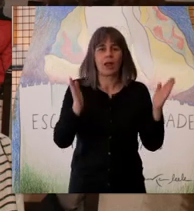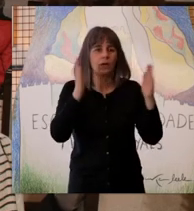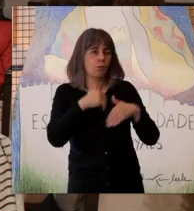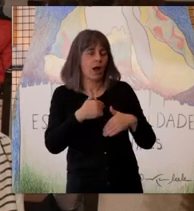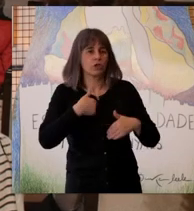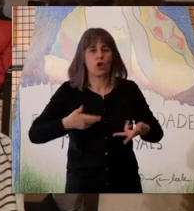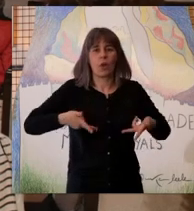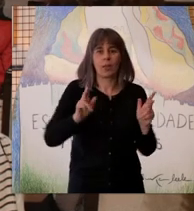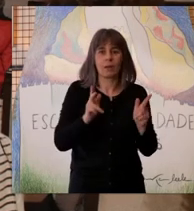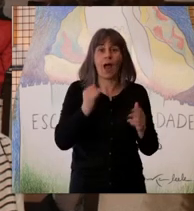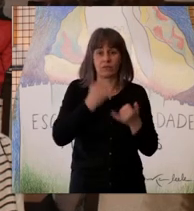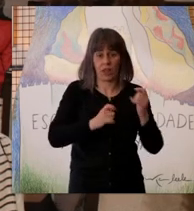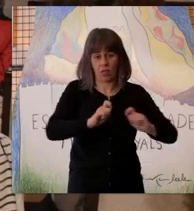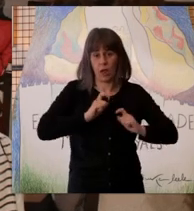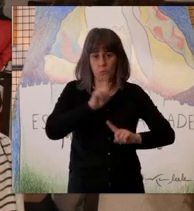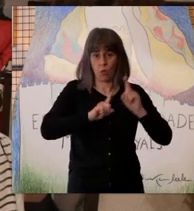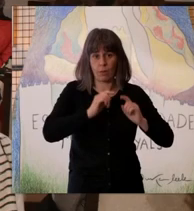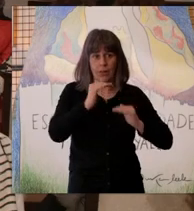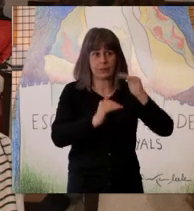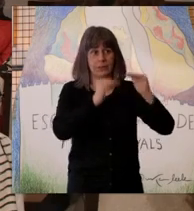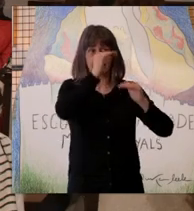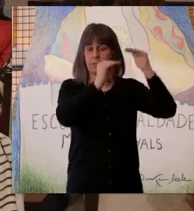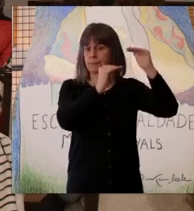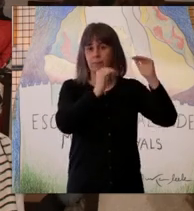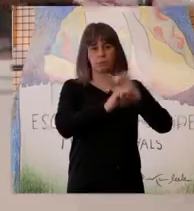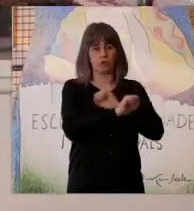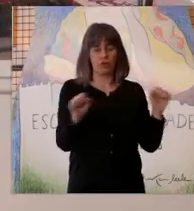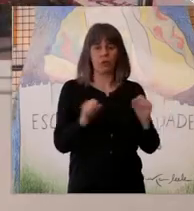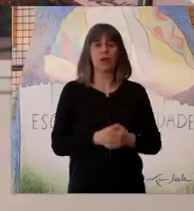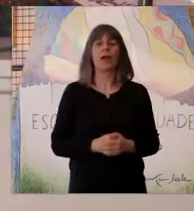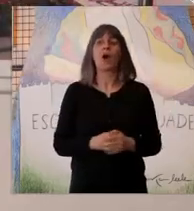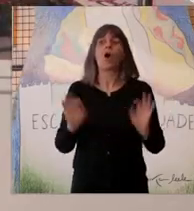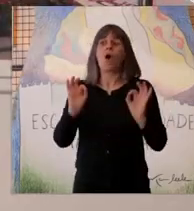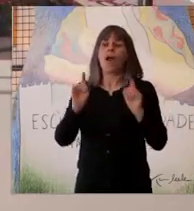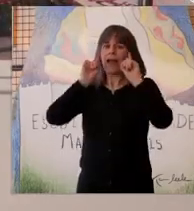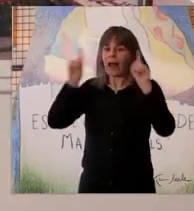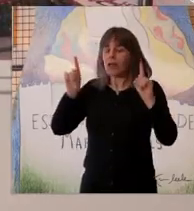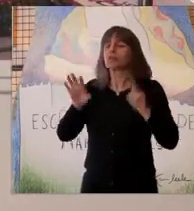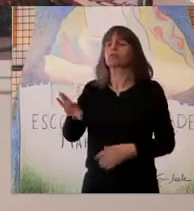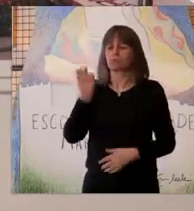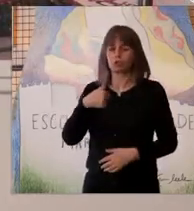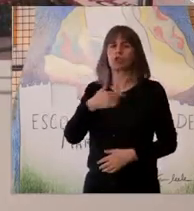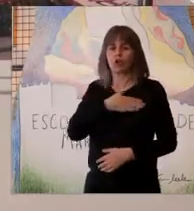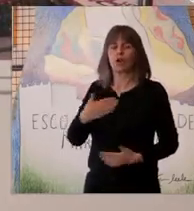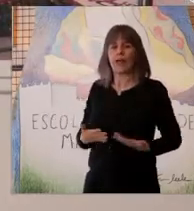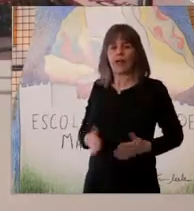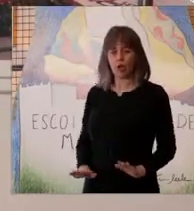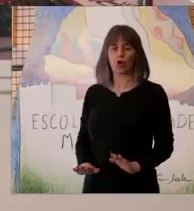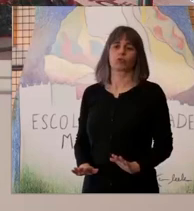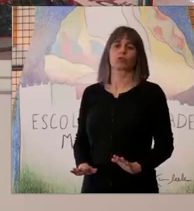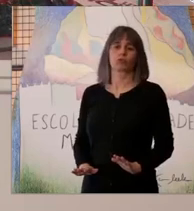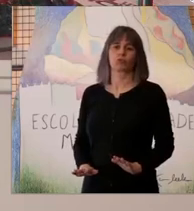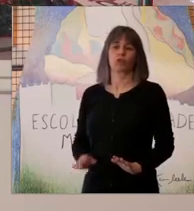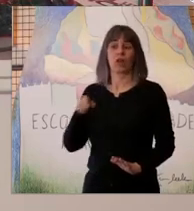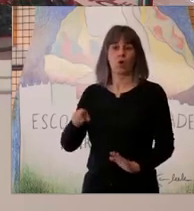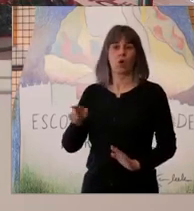ascender en el lado contrario cuando decides tenerlos que suele ser un momento sobre todo en los medios de comunicación en los